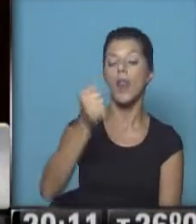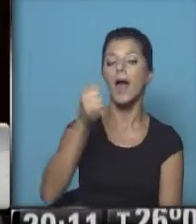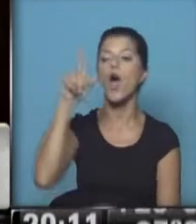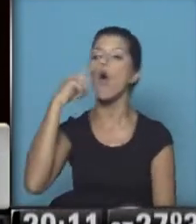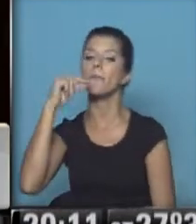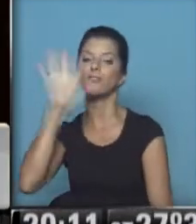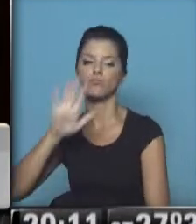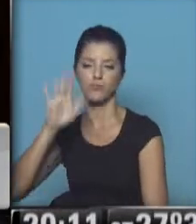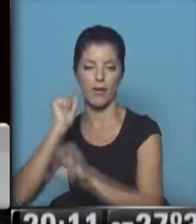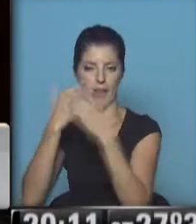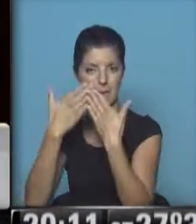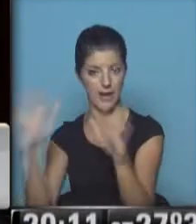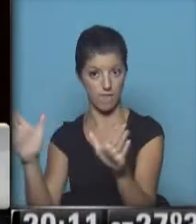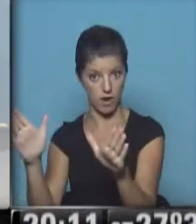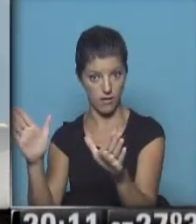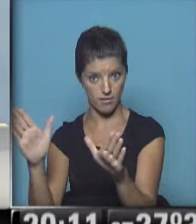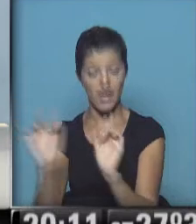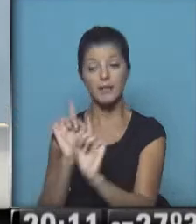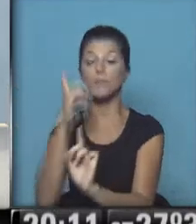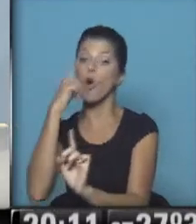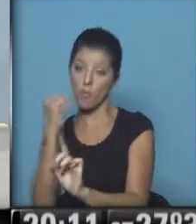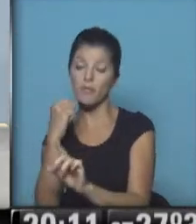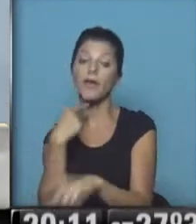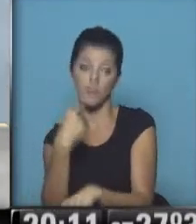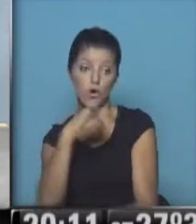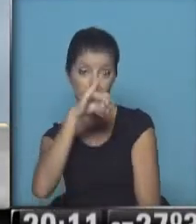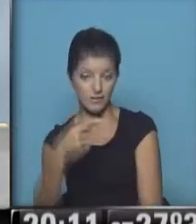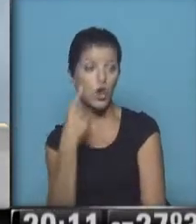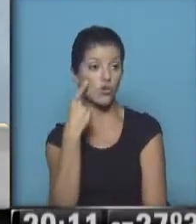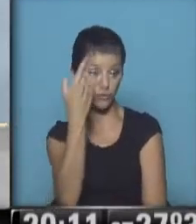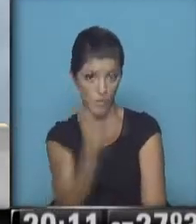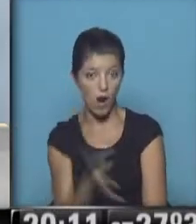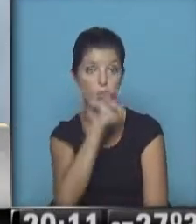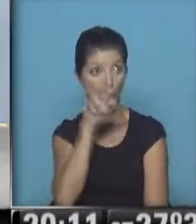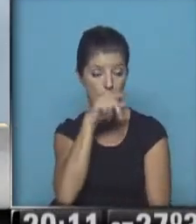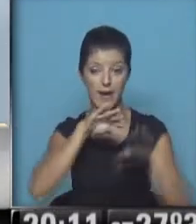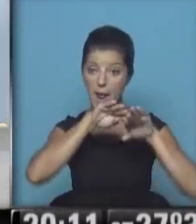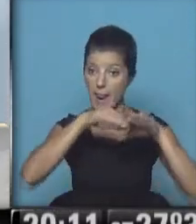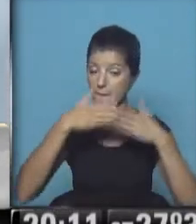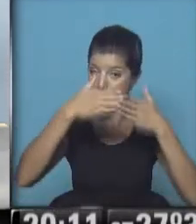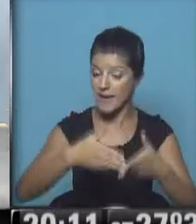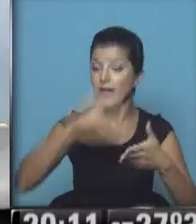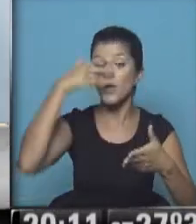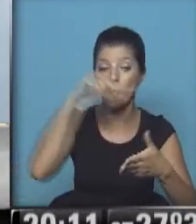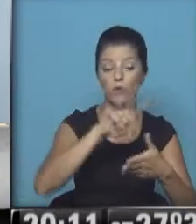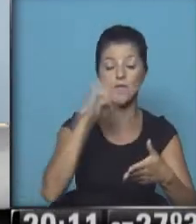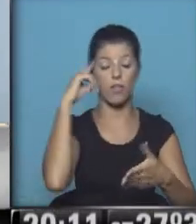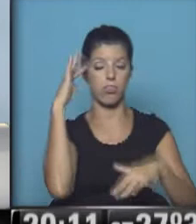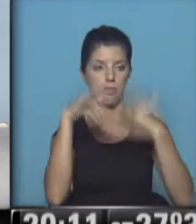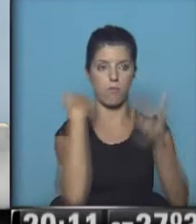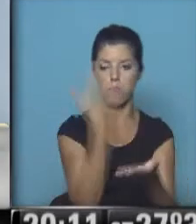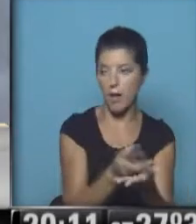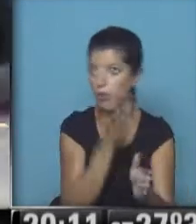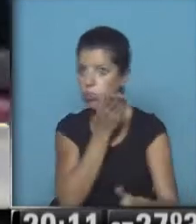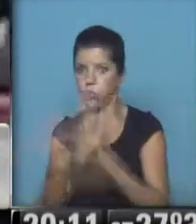al sospechoso. El hombre, que admitió haber estado con la joven en un balneario de Balizas y huir tras un desmayo de la adolescente, quedó